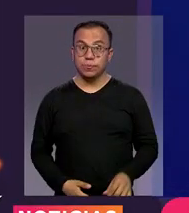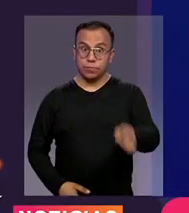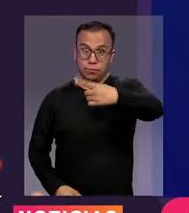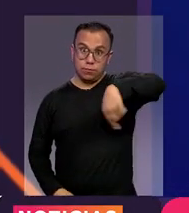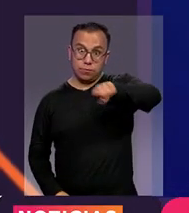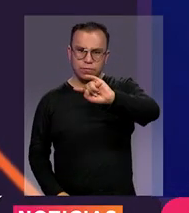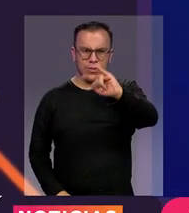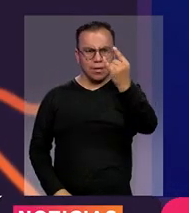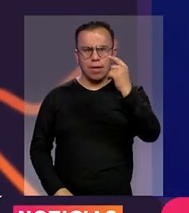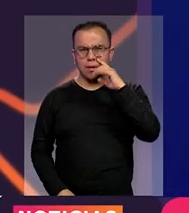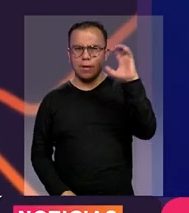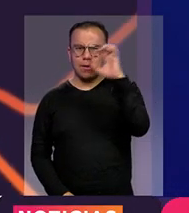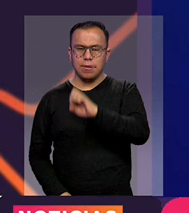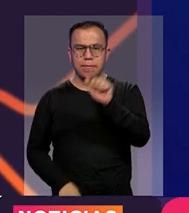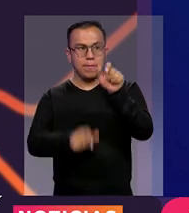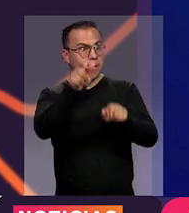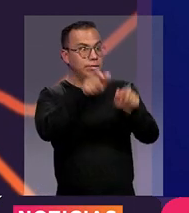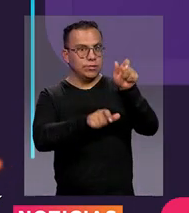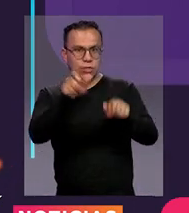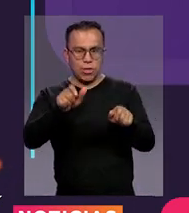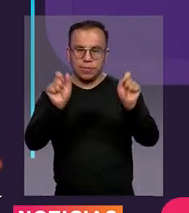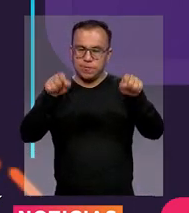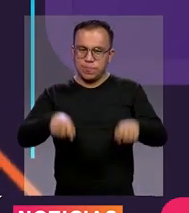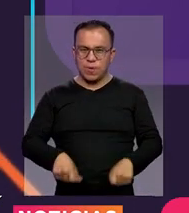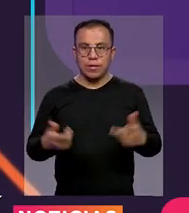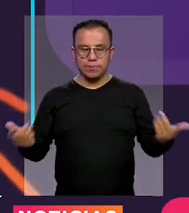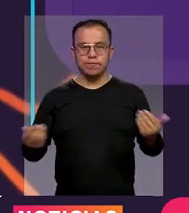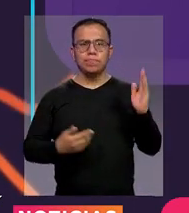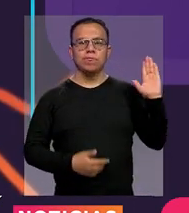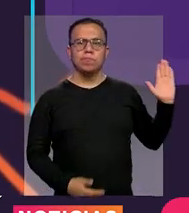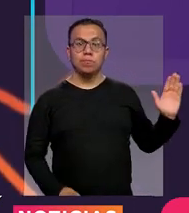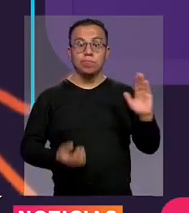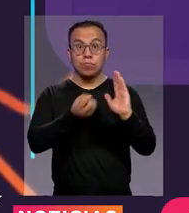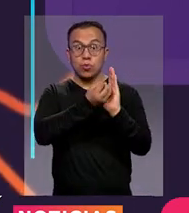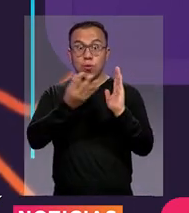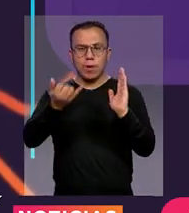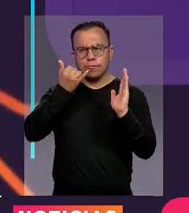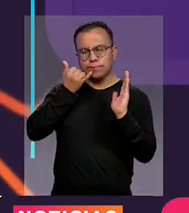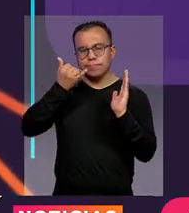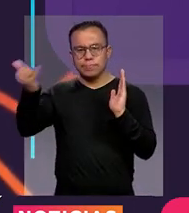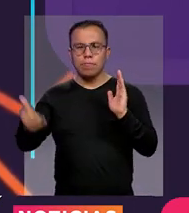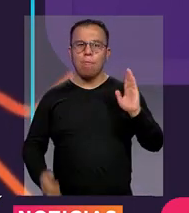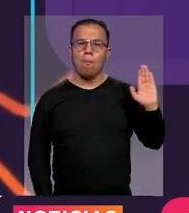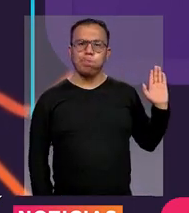usted identifica a alguna de estas personas, puede comunicarse a la línea